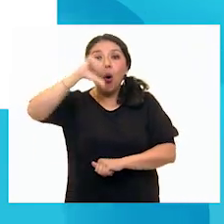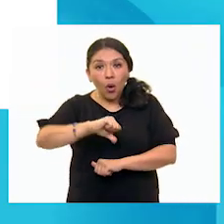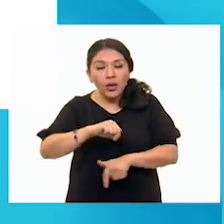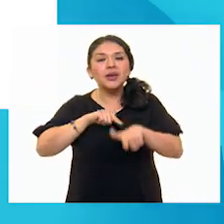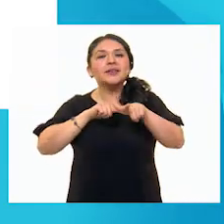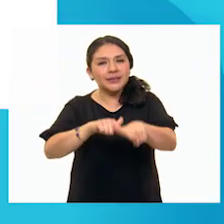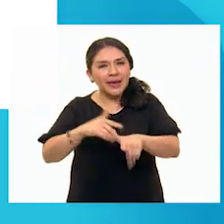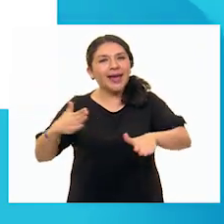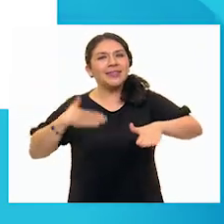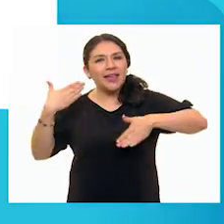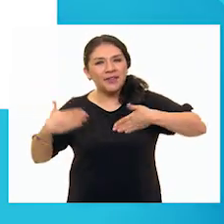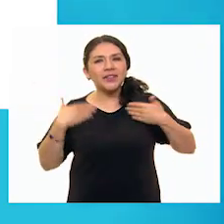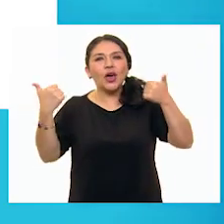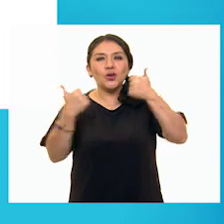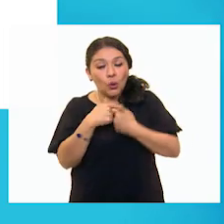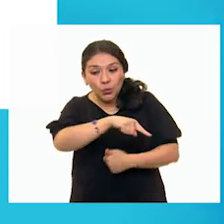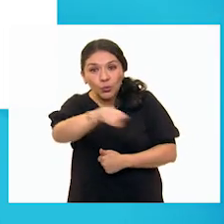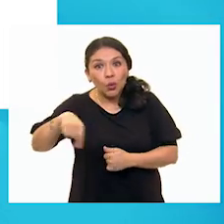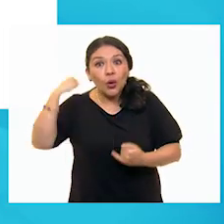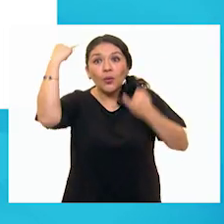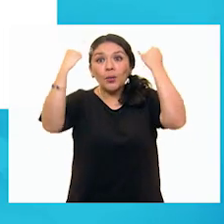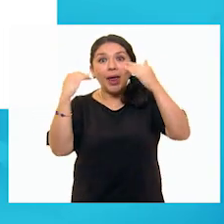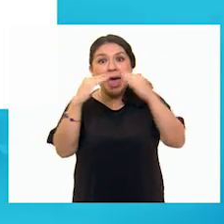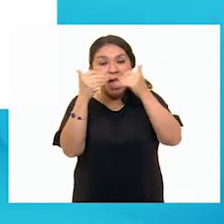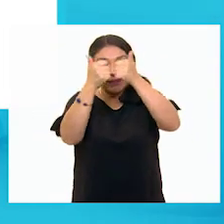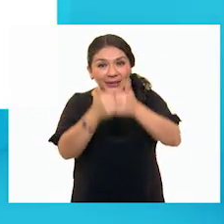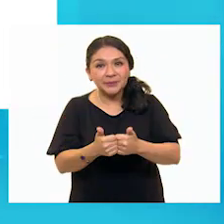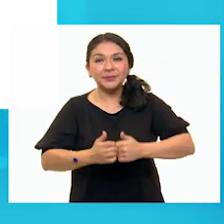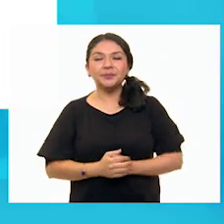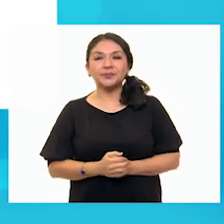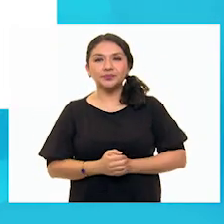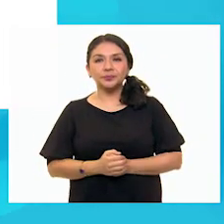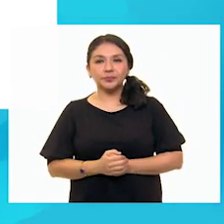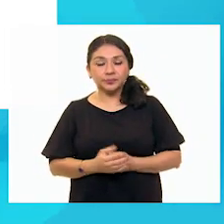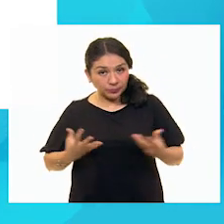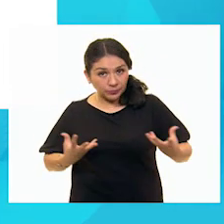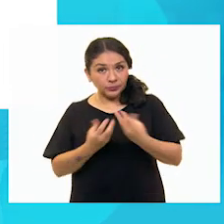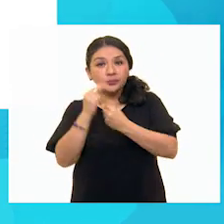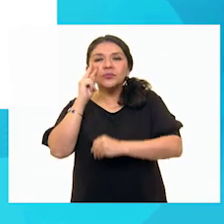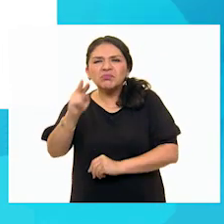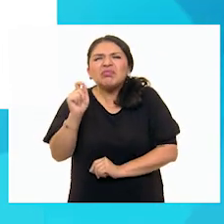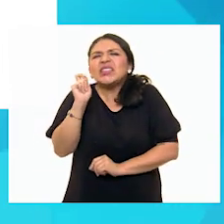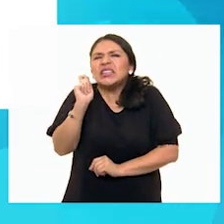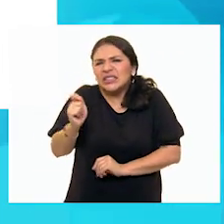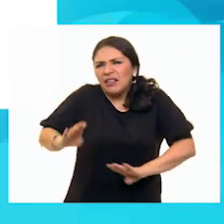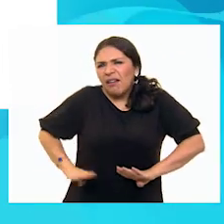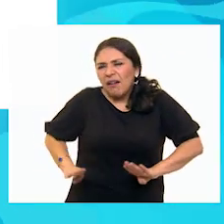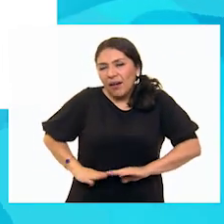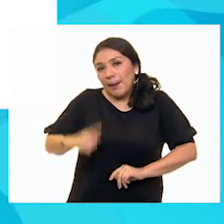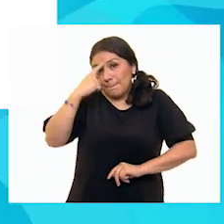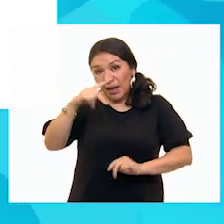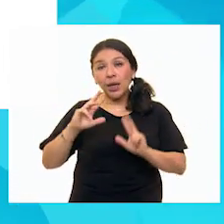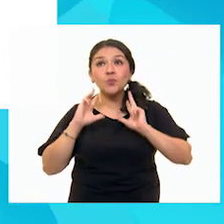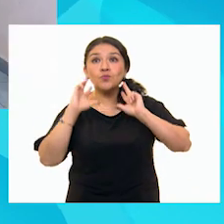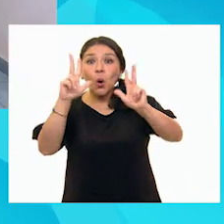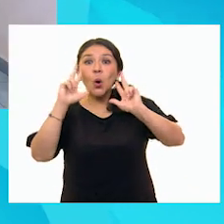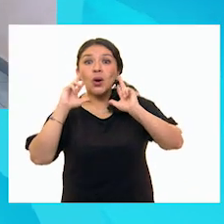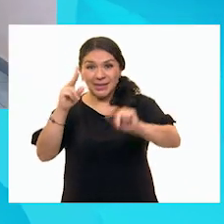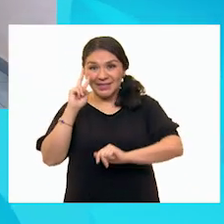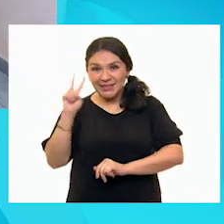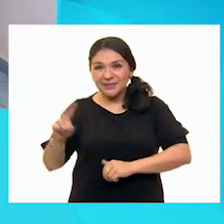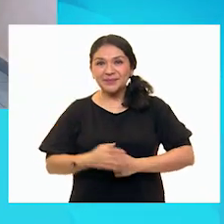seguiremos divirtiendo con nuestra creatividad desde casa. Acompáñame a ver de qué se trata el boliche con rampa.